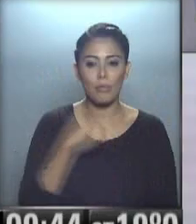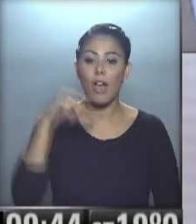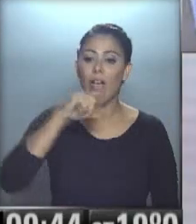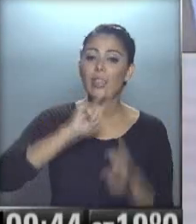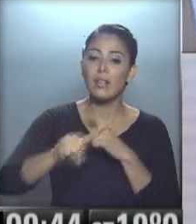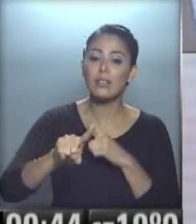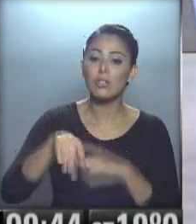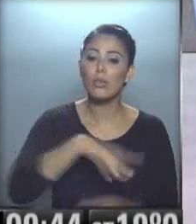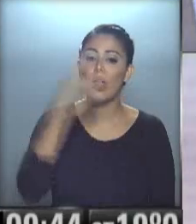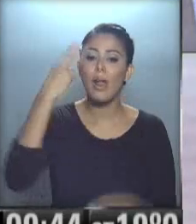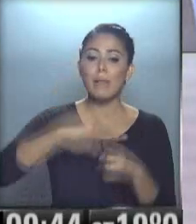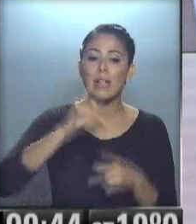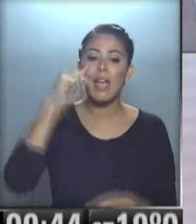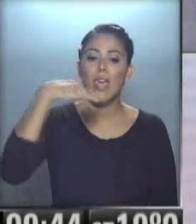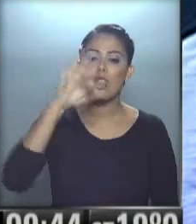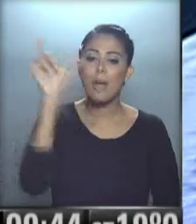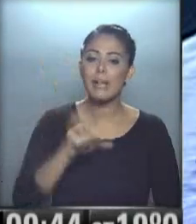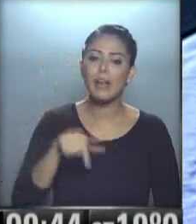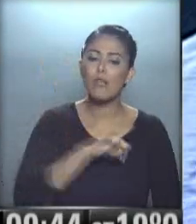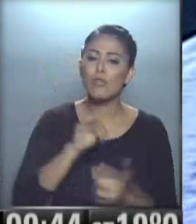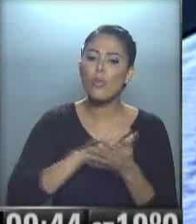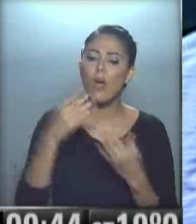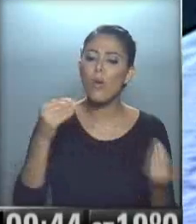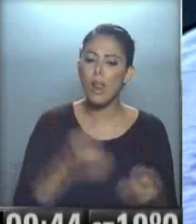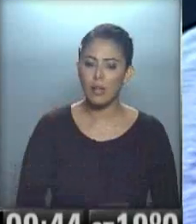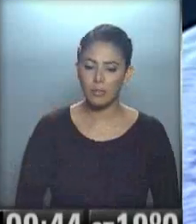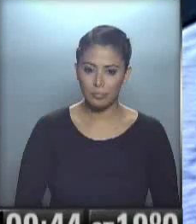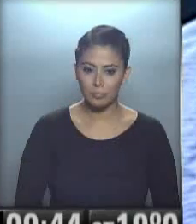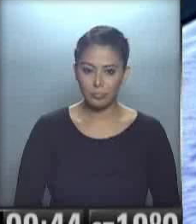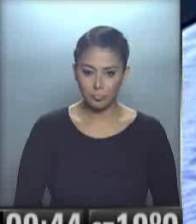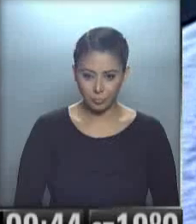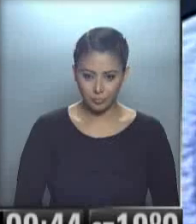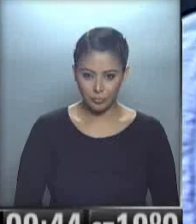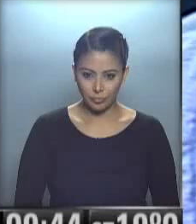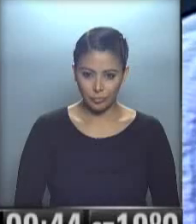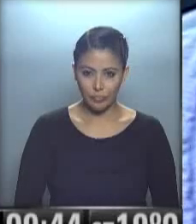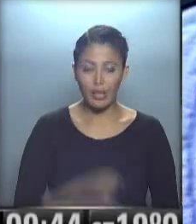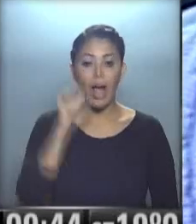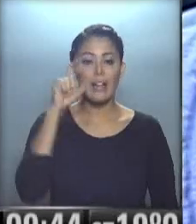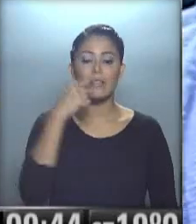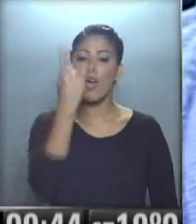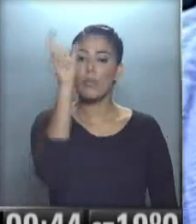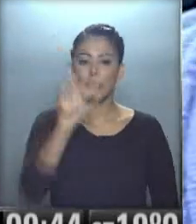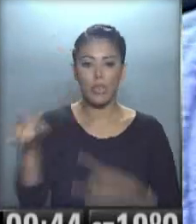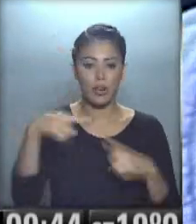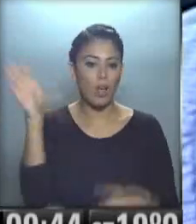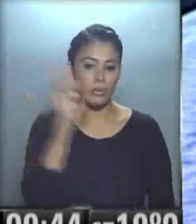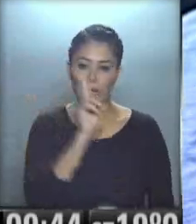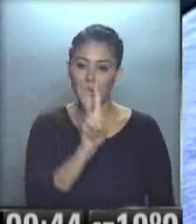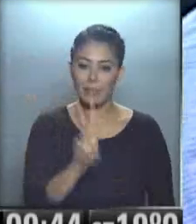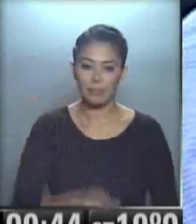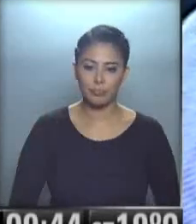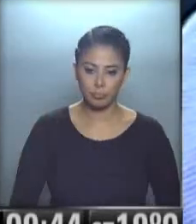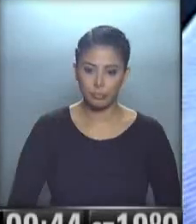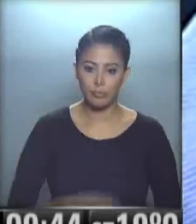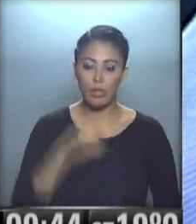Vamos en vivo ahora al parking americano. ¿Qué novedades, Ariel? Asistenciales. Rechazamos cualquier... Está hablando una de las delegadas, la escuchamos. ...la represión a